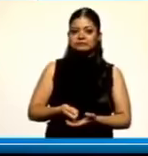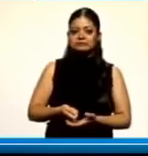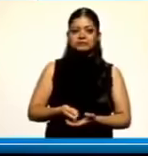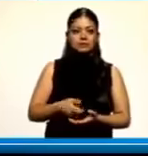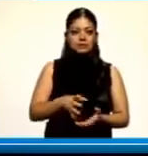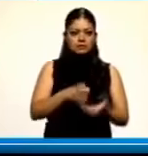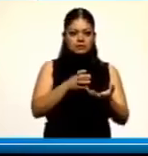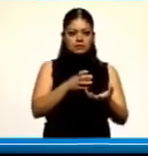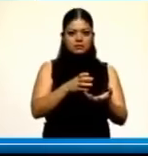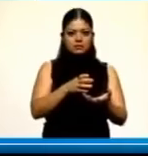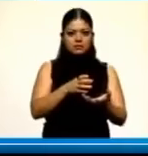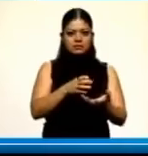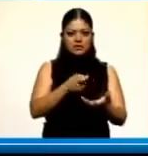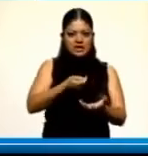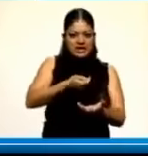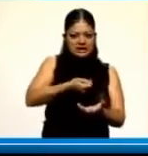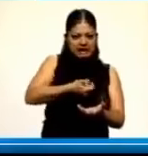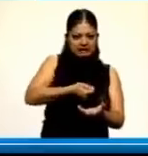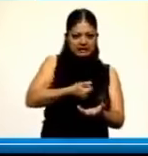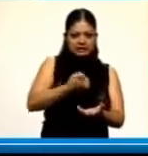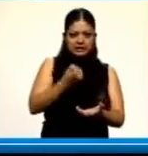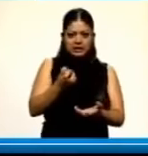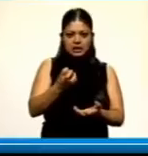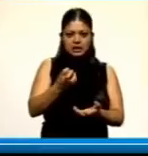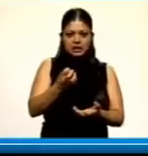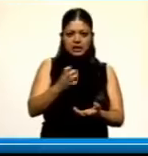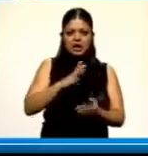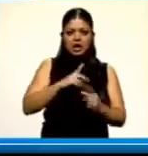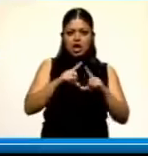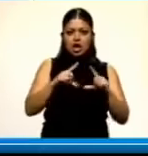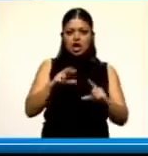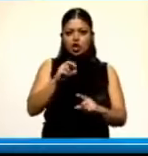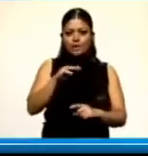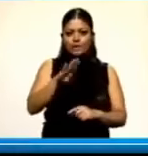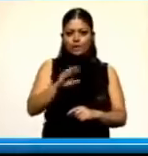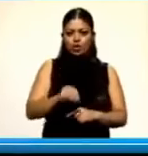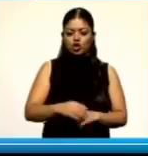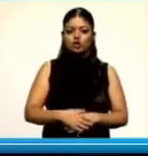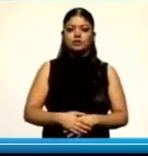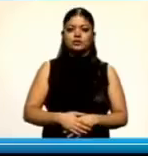Una coca, unas canicas y un rombo.